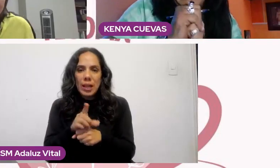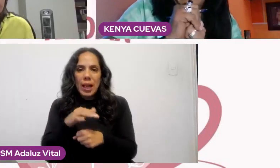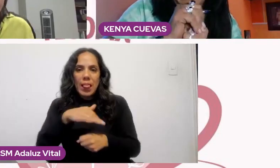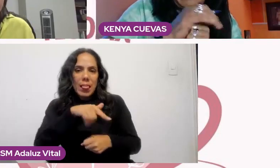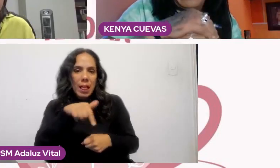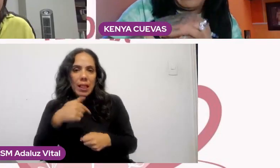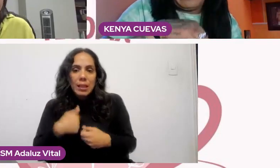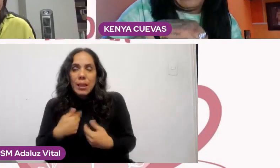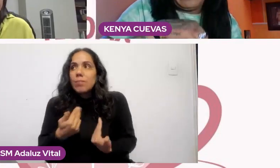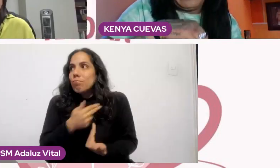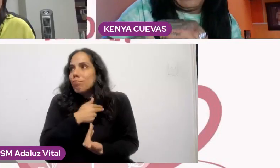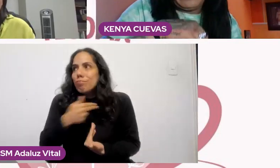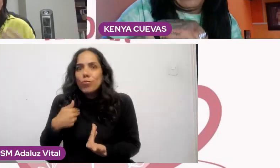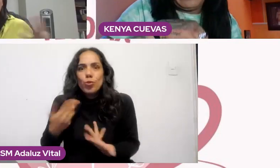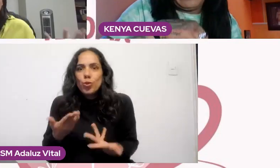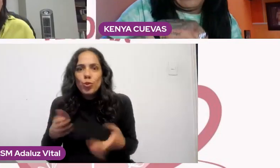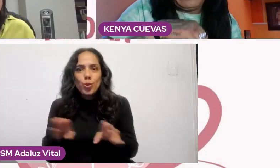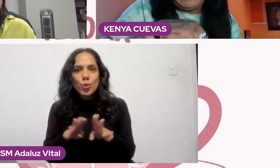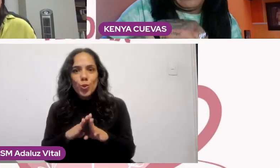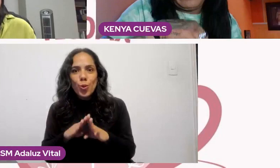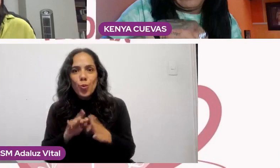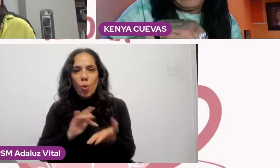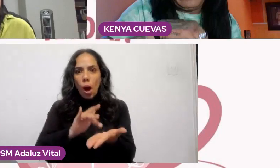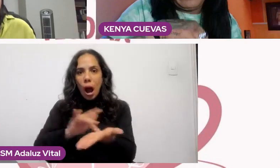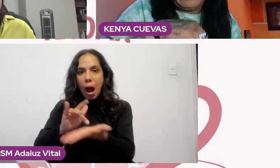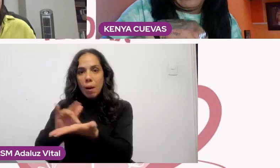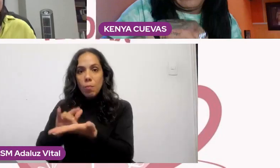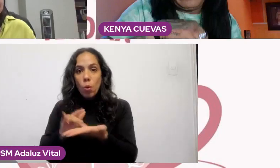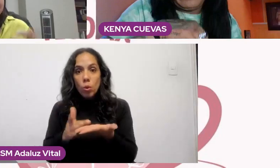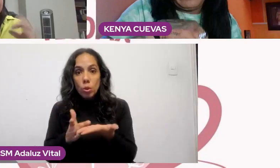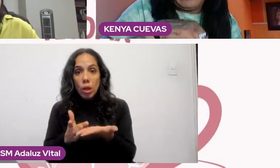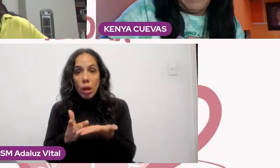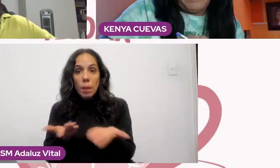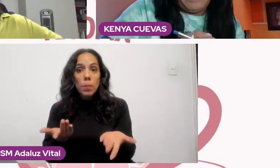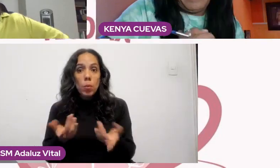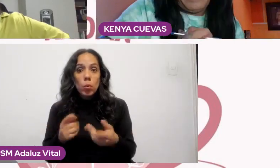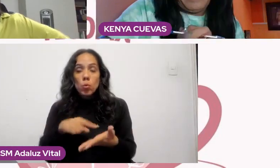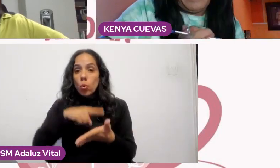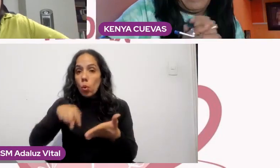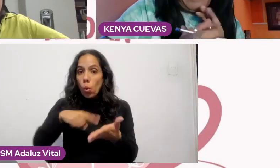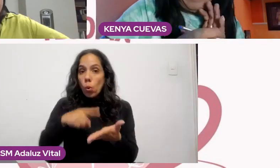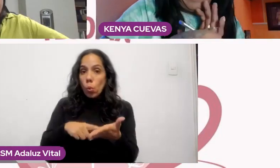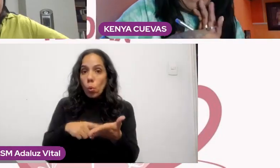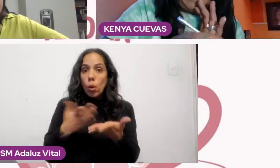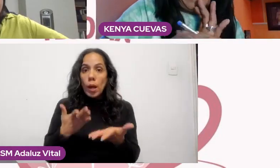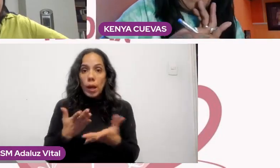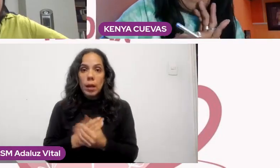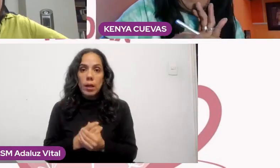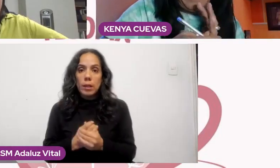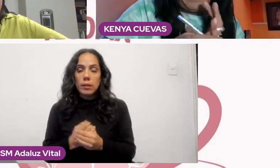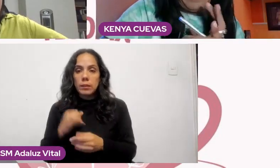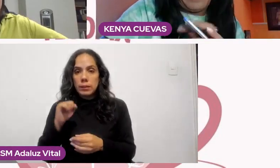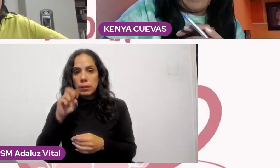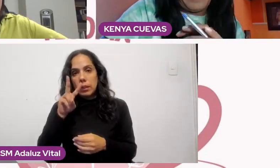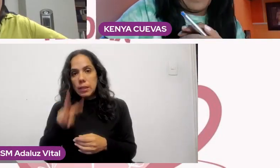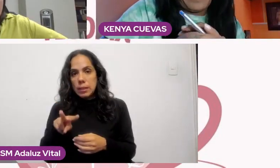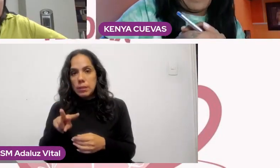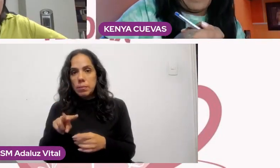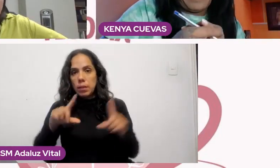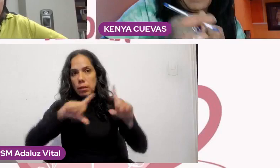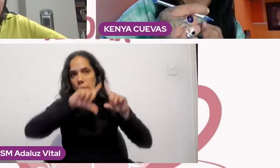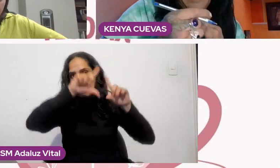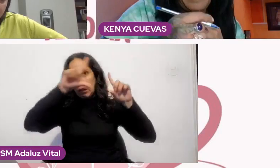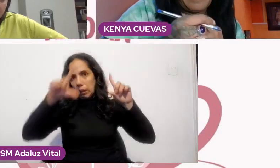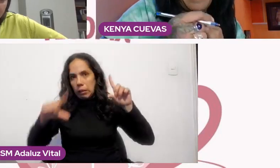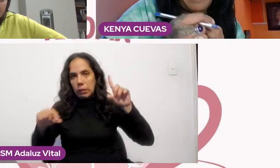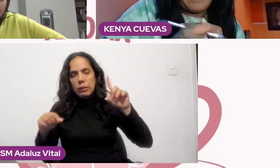exista una casa hogar, como bien dices, y es tu meta y tu objetivo para que esté presente en los 32 estados de la República, y bueno, pues con esto